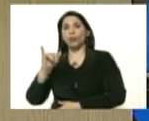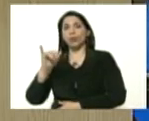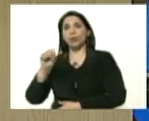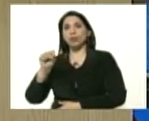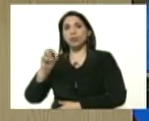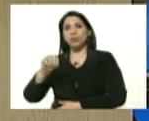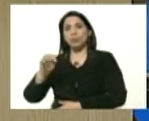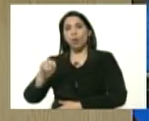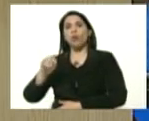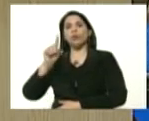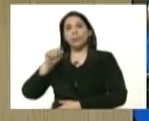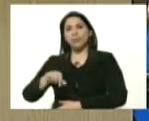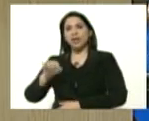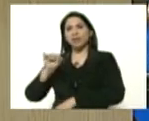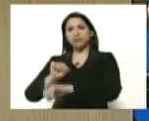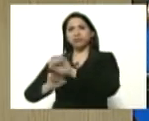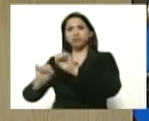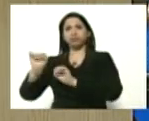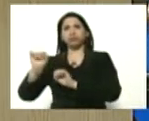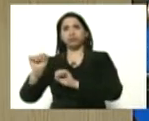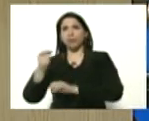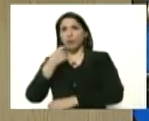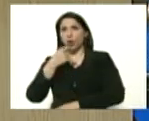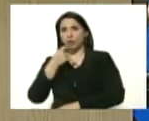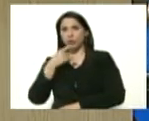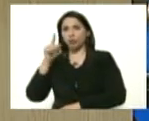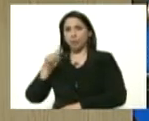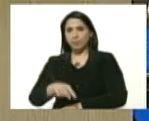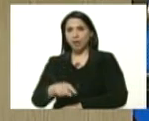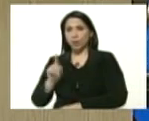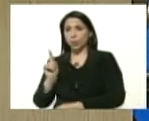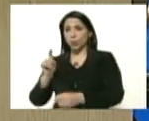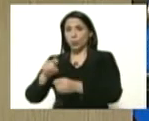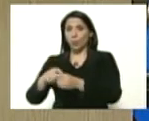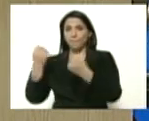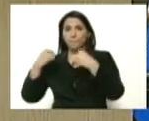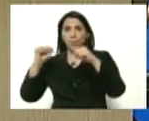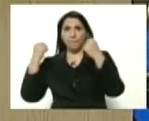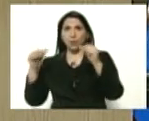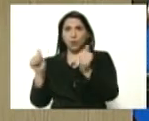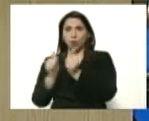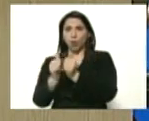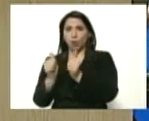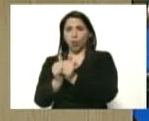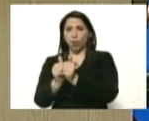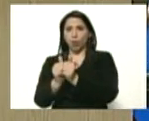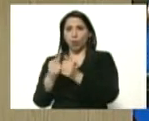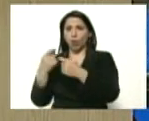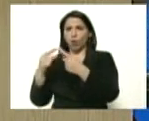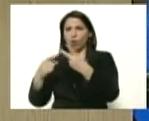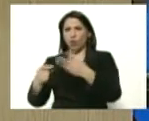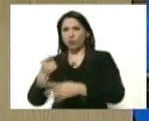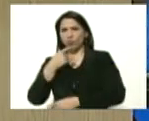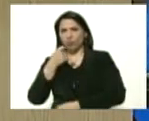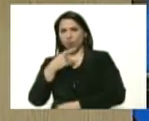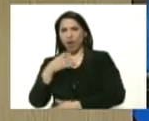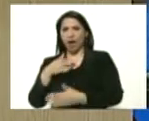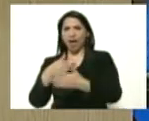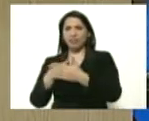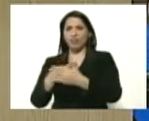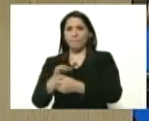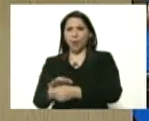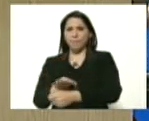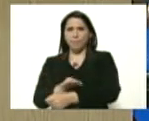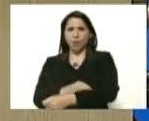antibióticos, hasta la incorporación posteriormente de la terapia con esteroides y de la anticoagulación. Todo